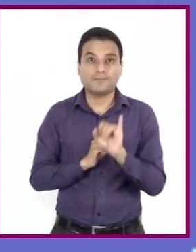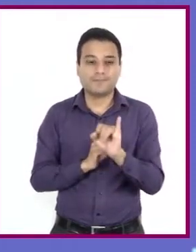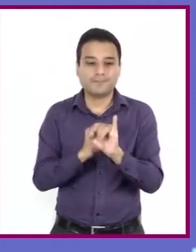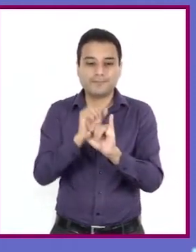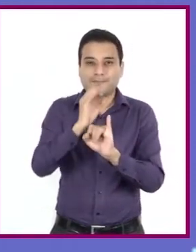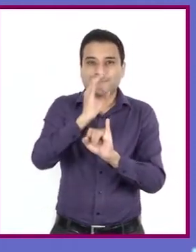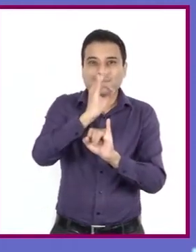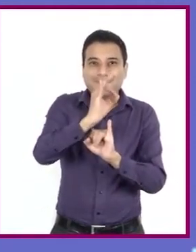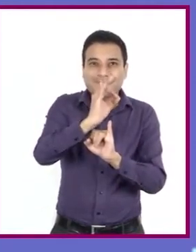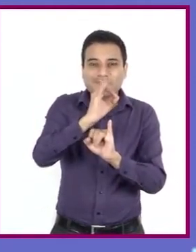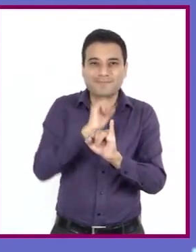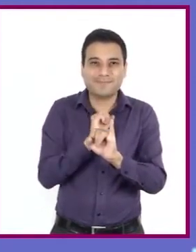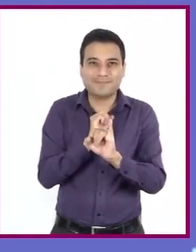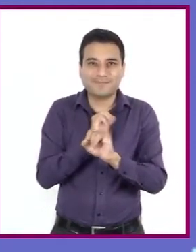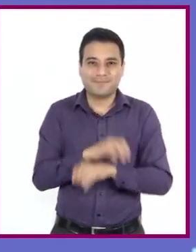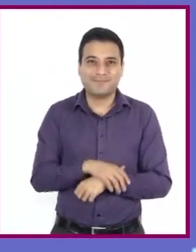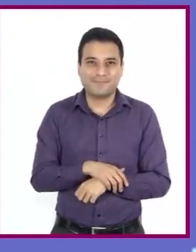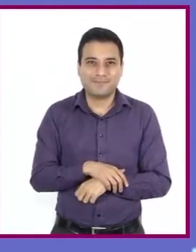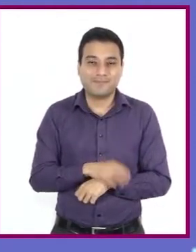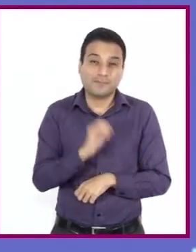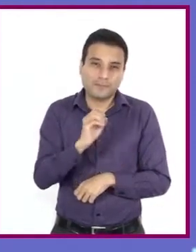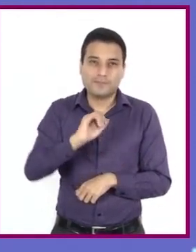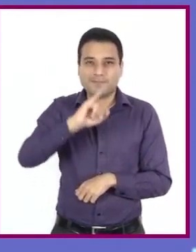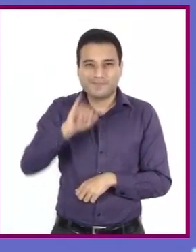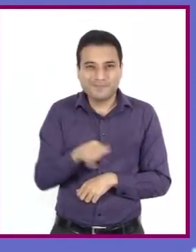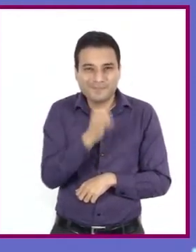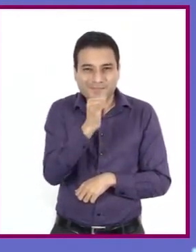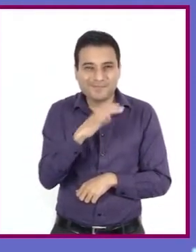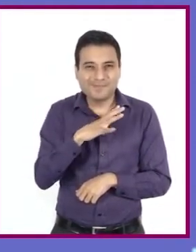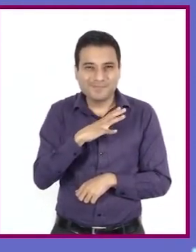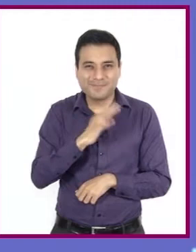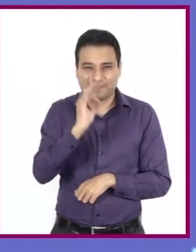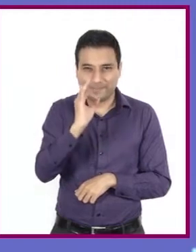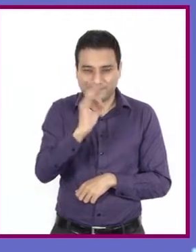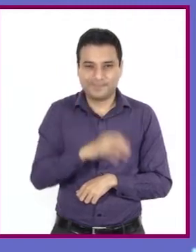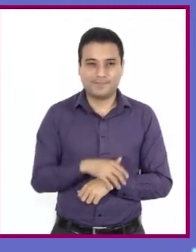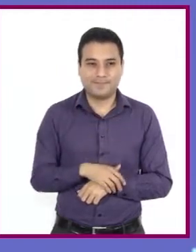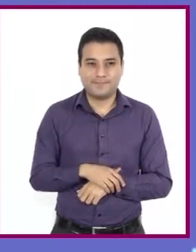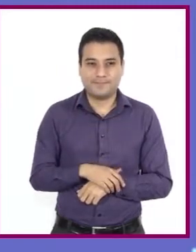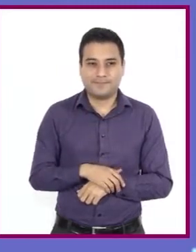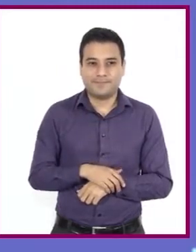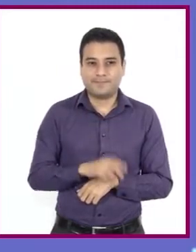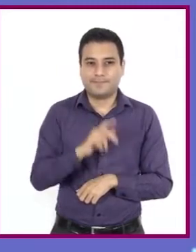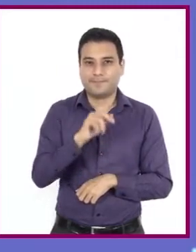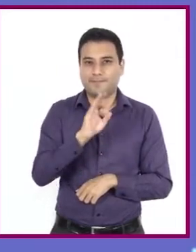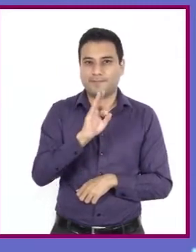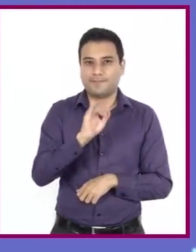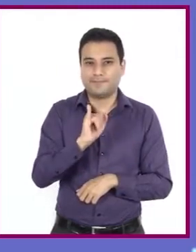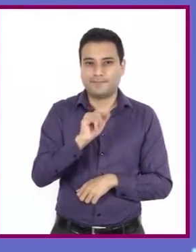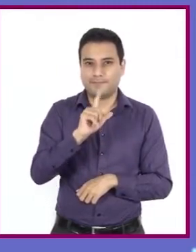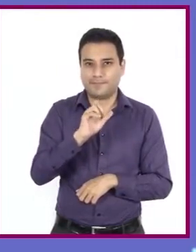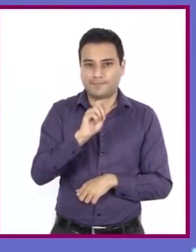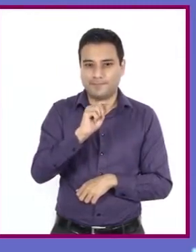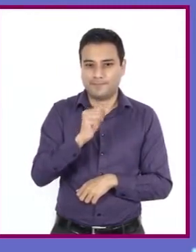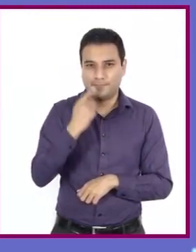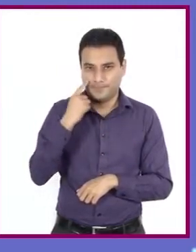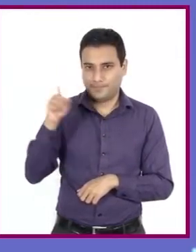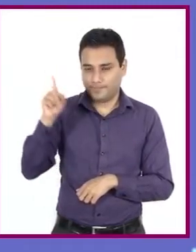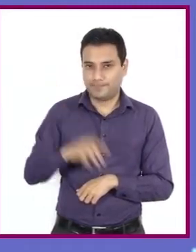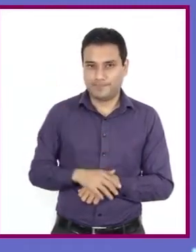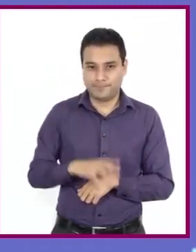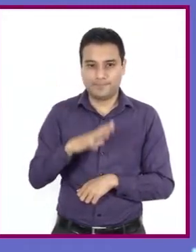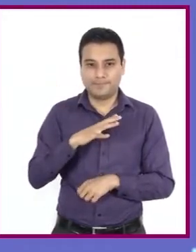letras minúsculas, como la I o la J. Perfil, filete o barra. Línea horizontal entre